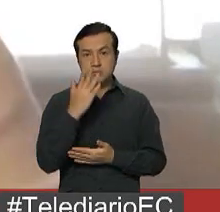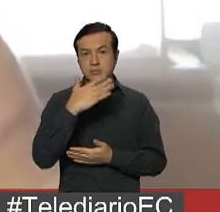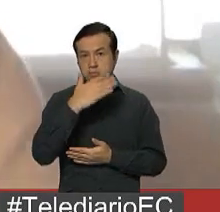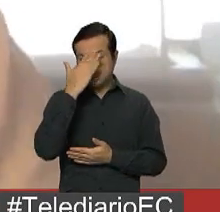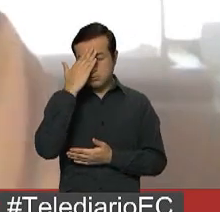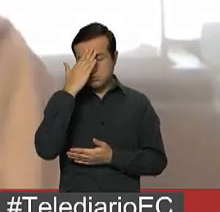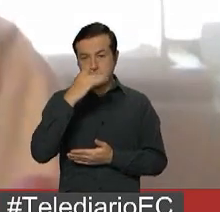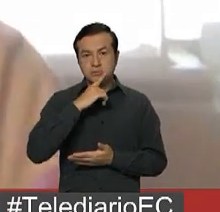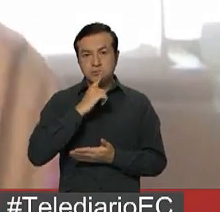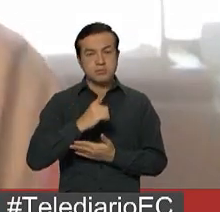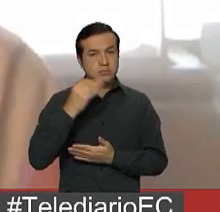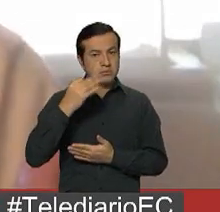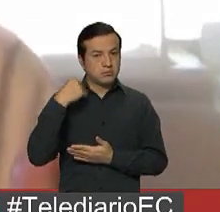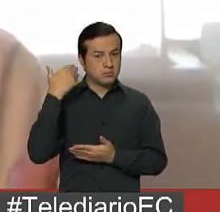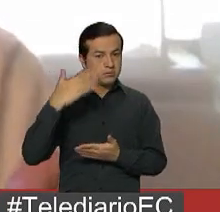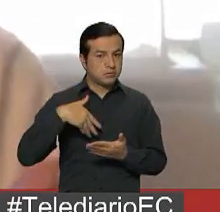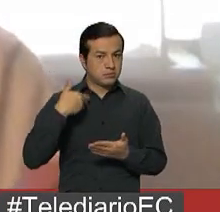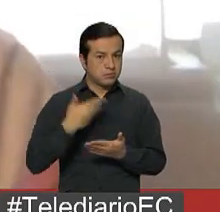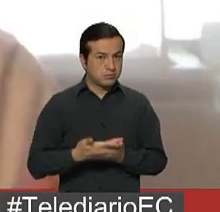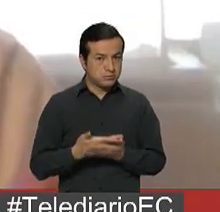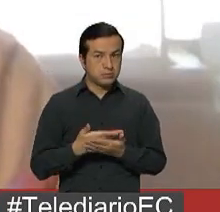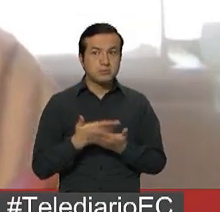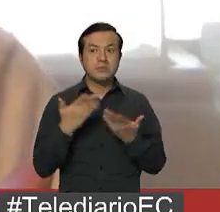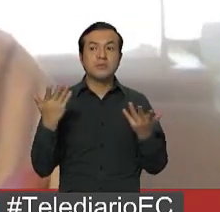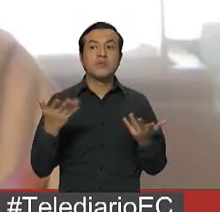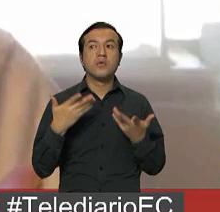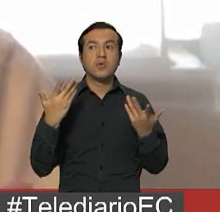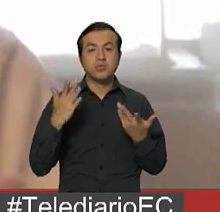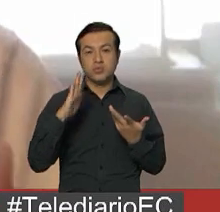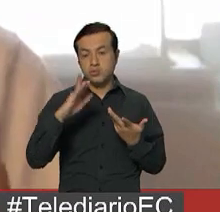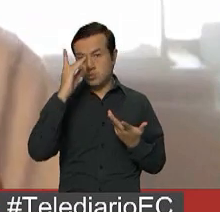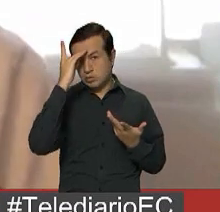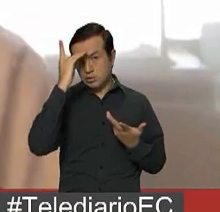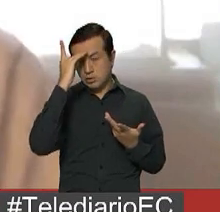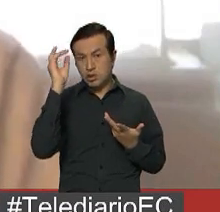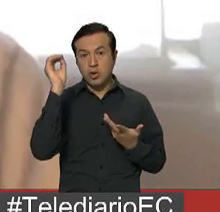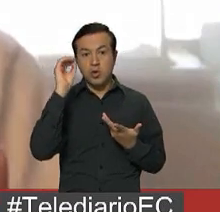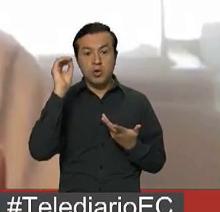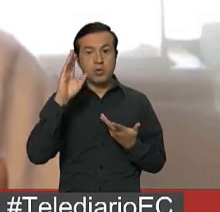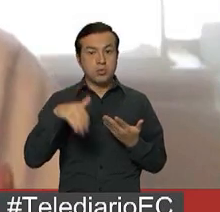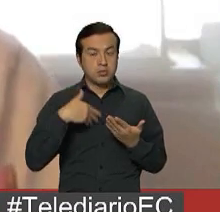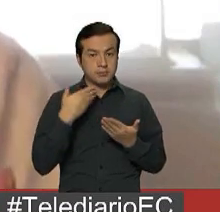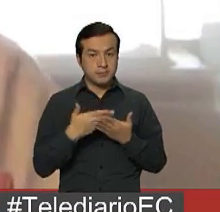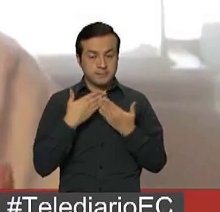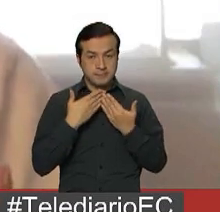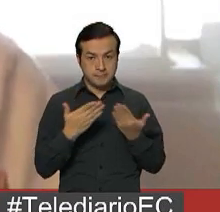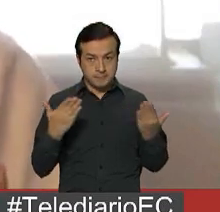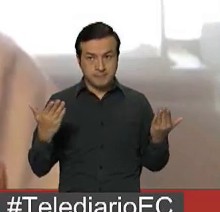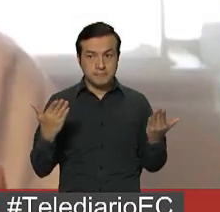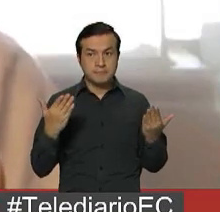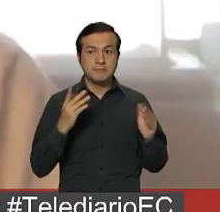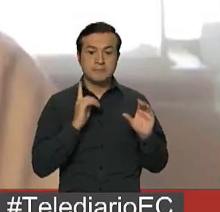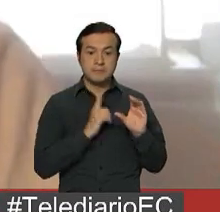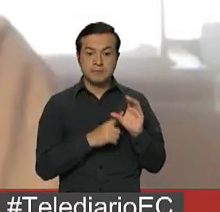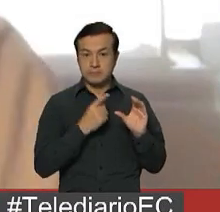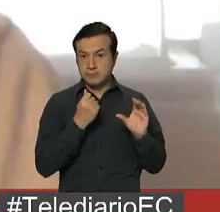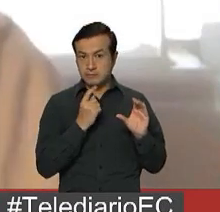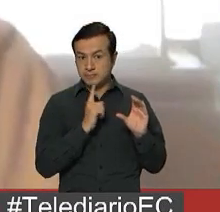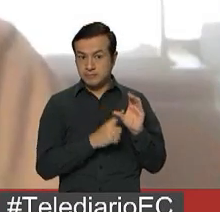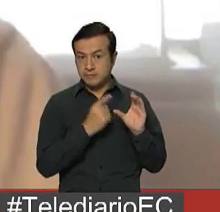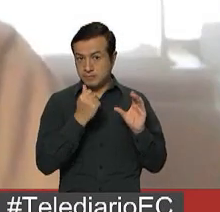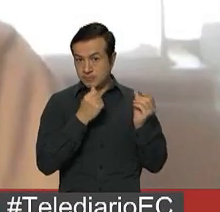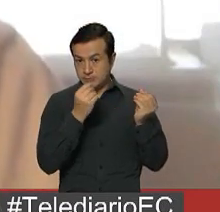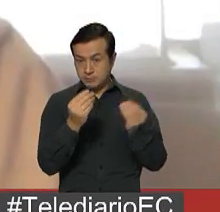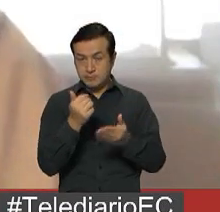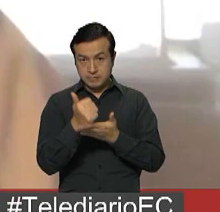de que puede acudir allí para ser refinanciamiento de sus deudas o puede acudir para recibir capital de trabajo que